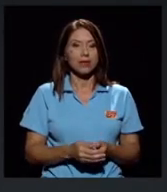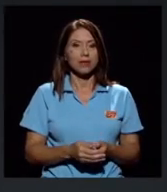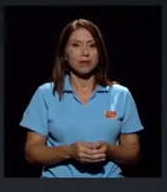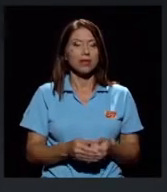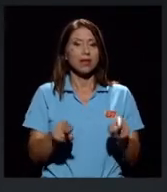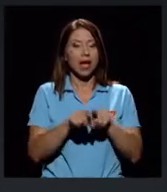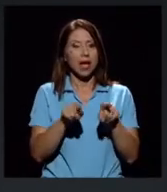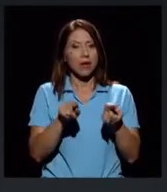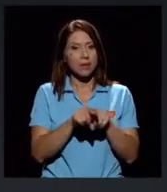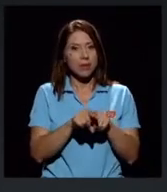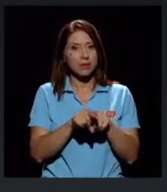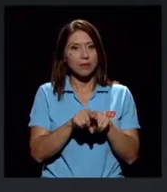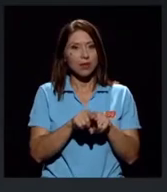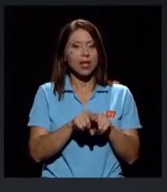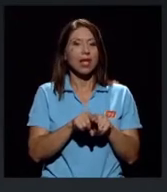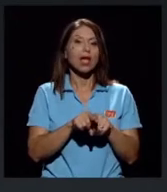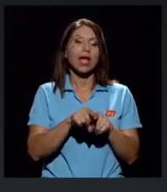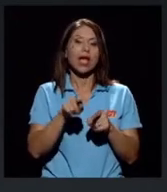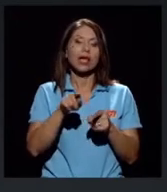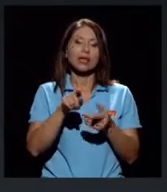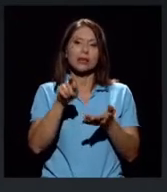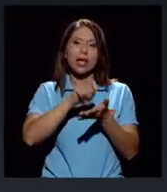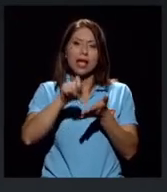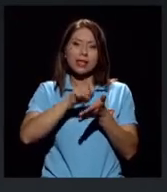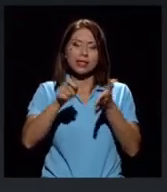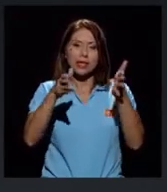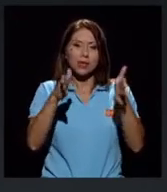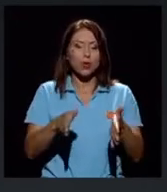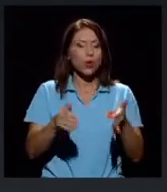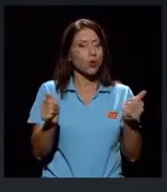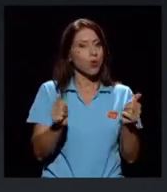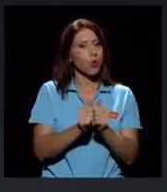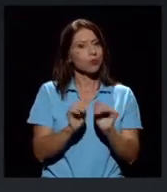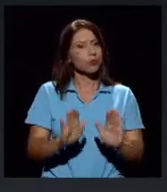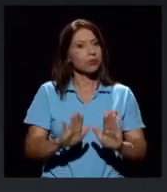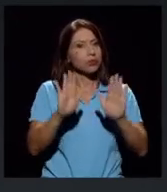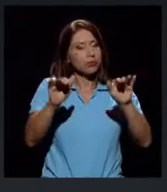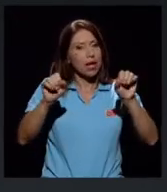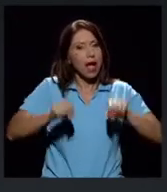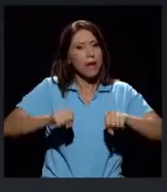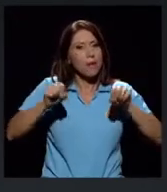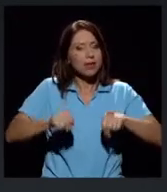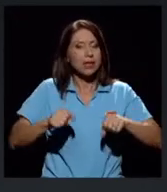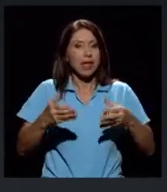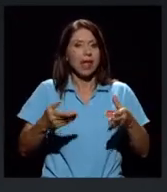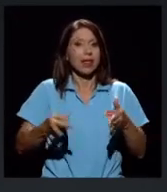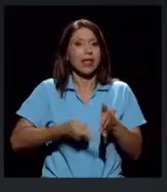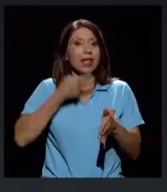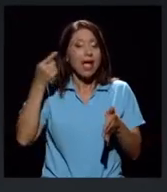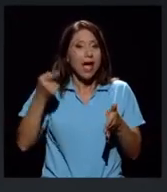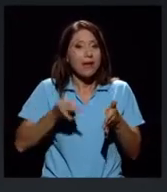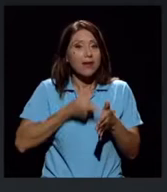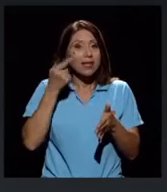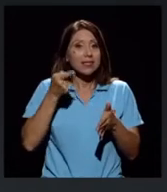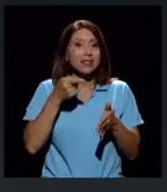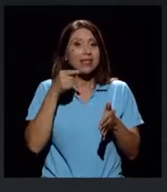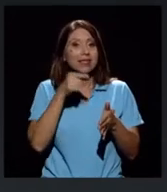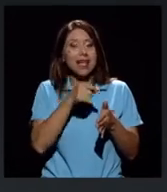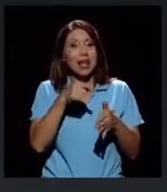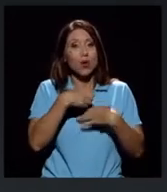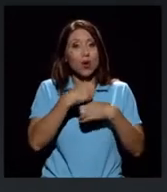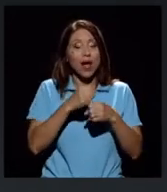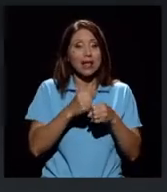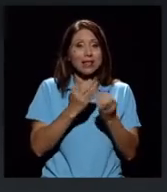también es un escritor con enorme capacidad que a veces lo pone en libros electrónicos o